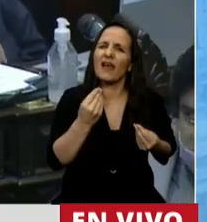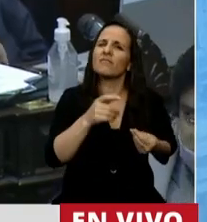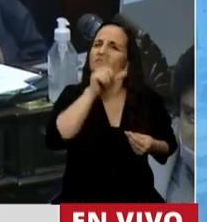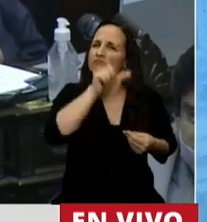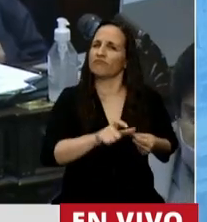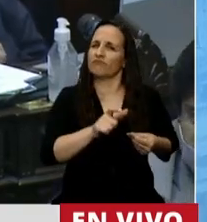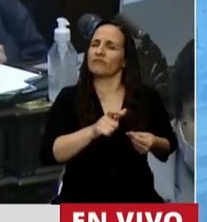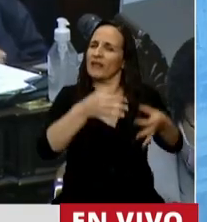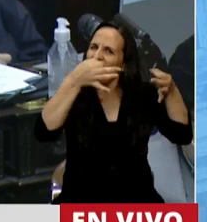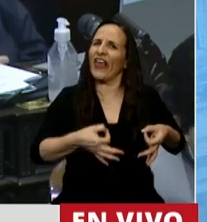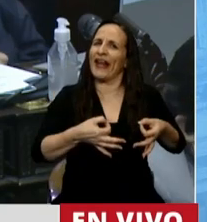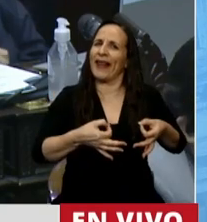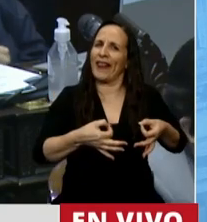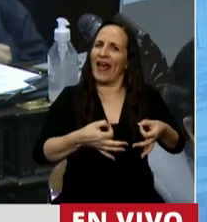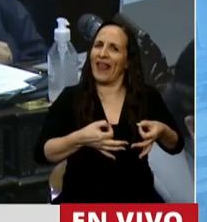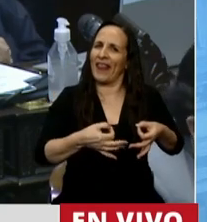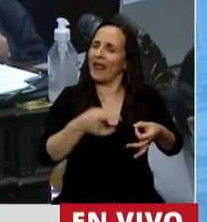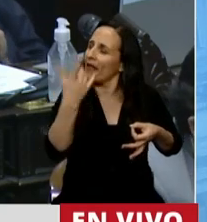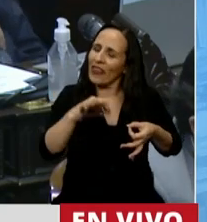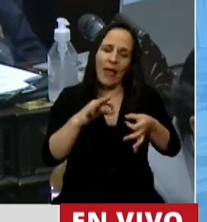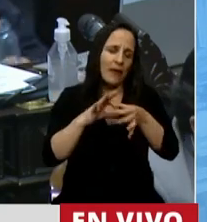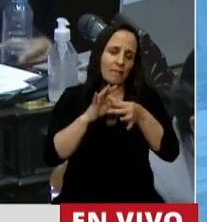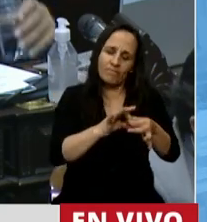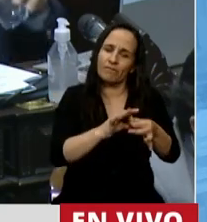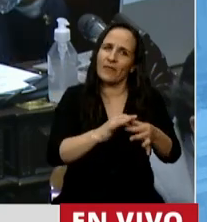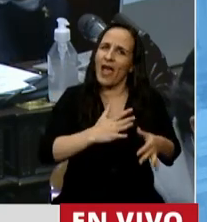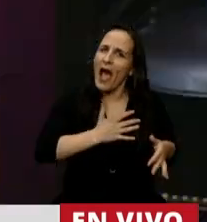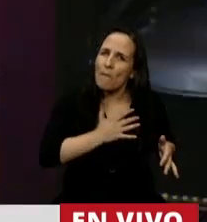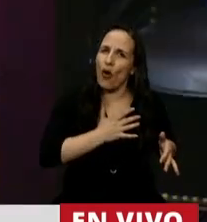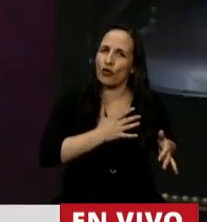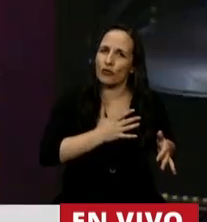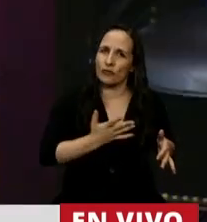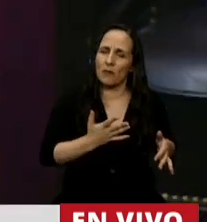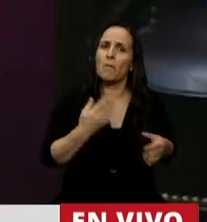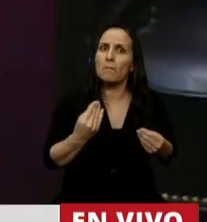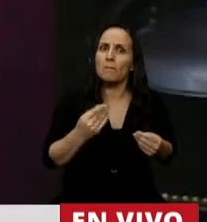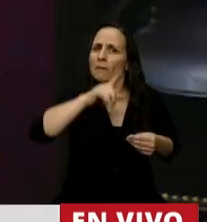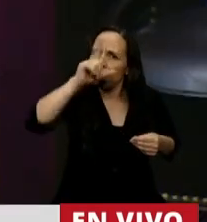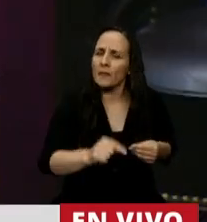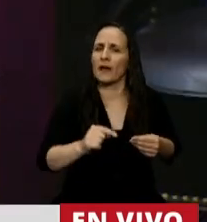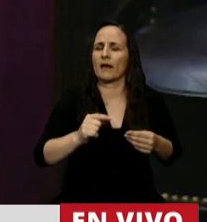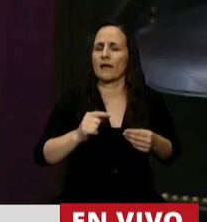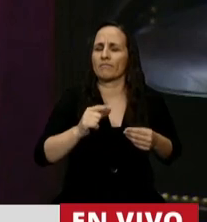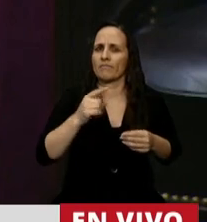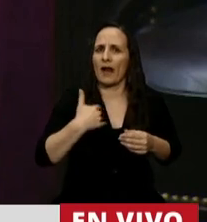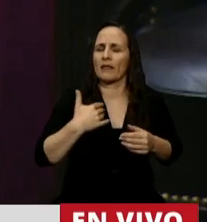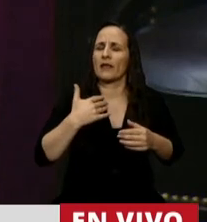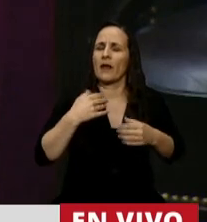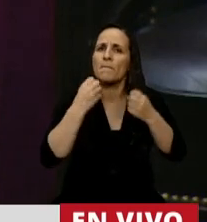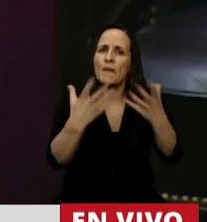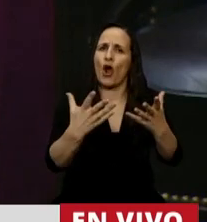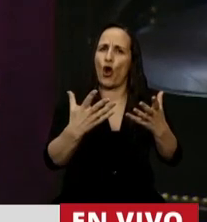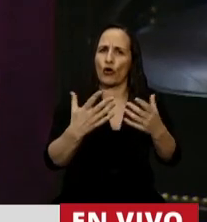humana que tiene que tener como base el amor para la construcción de un país mejor, dentro del marco del